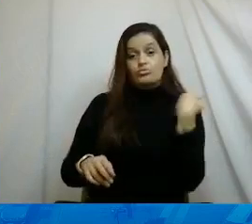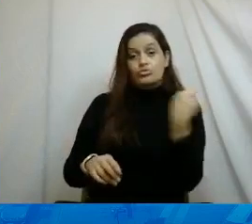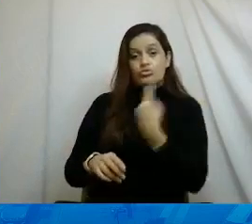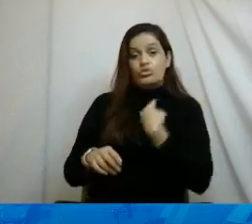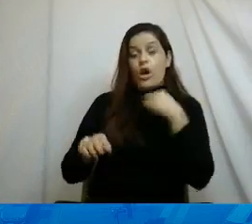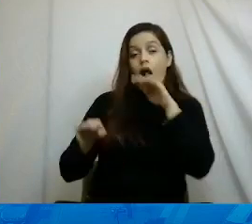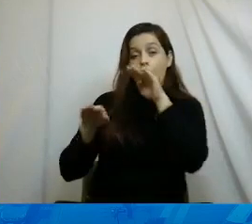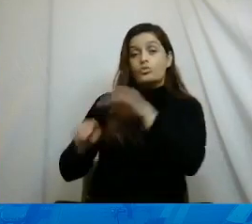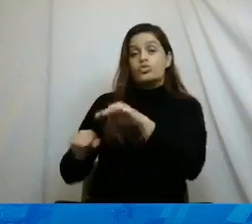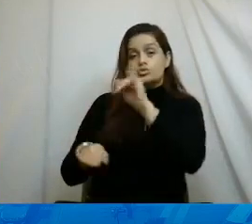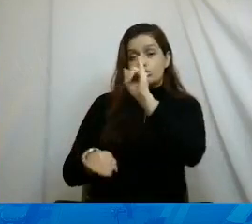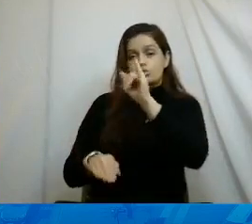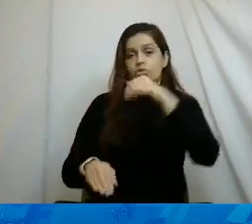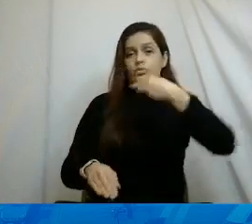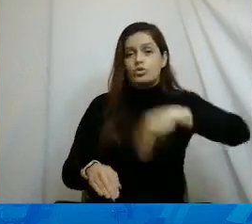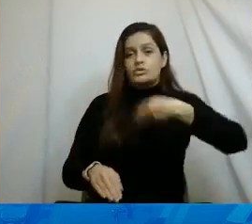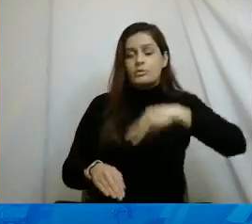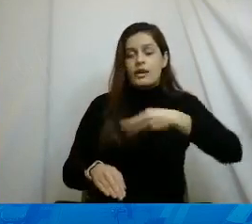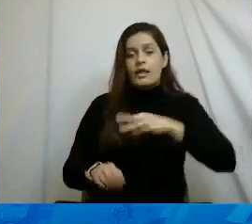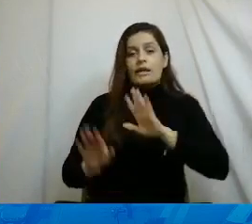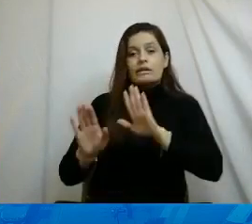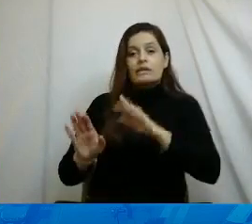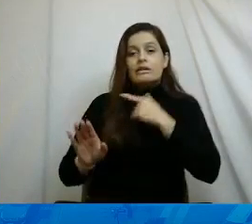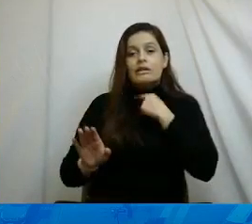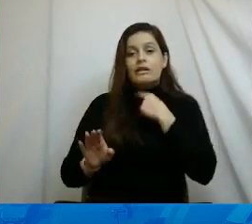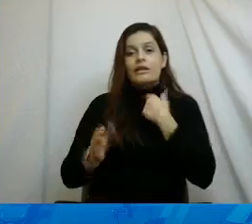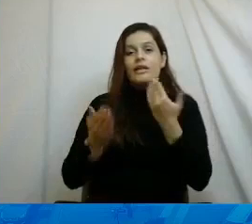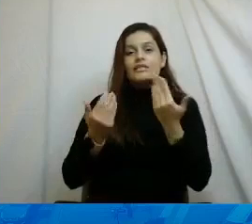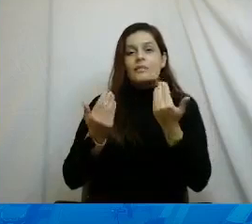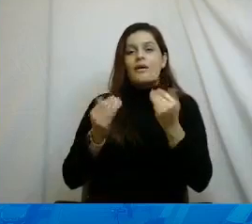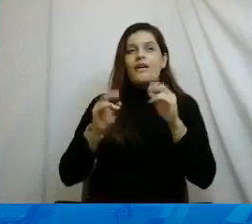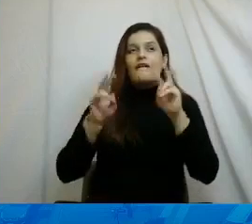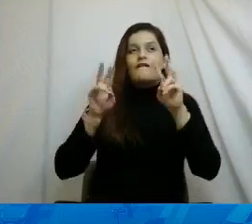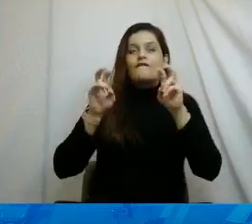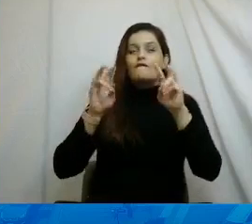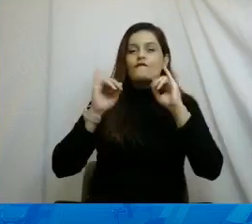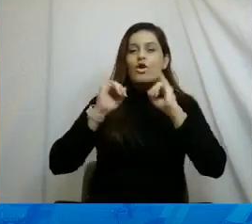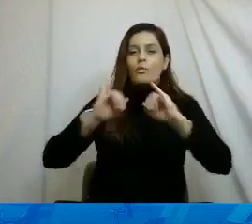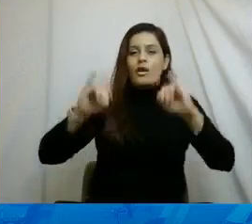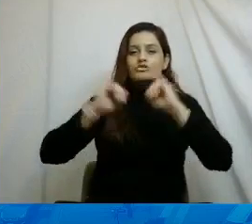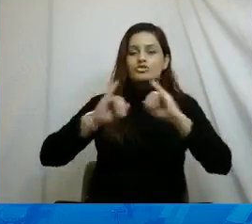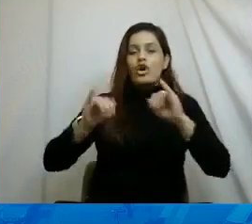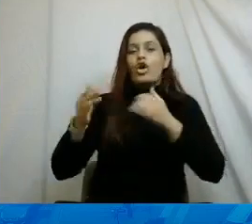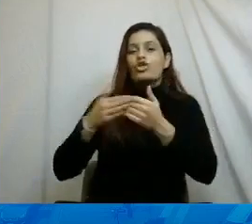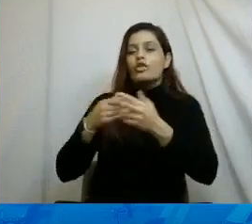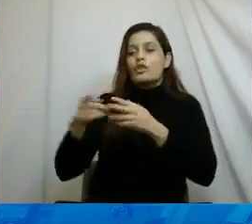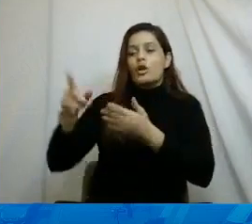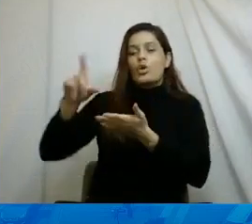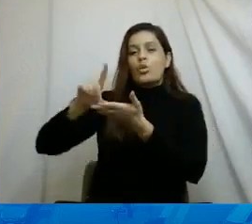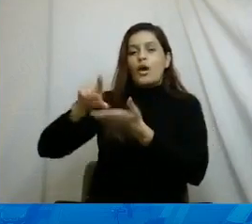del municipio y hemos quedado en hacer cruces de información en relación al lugar donde ellos quieren